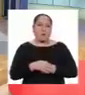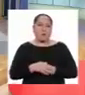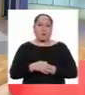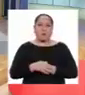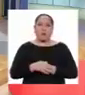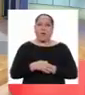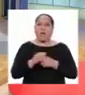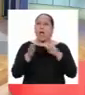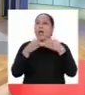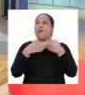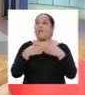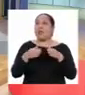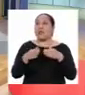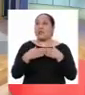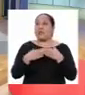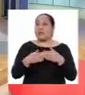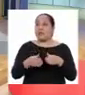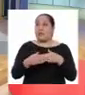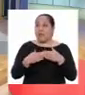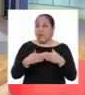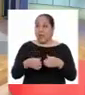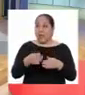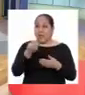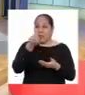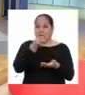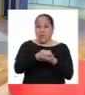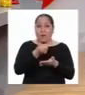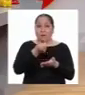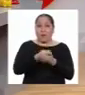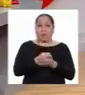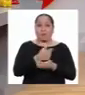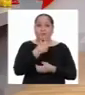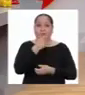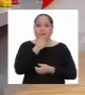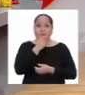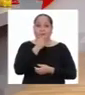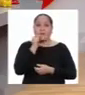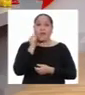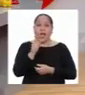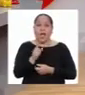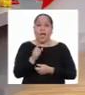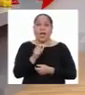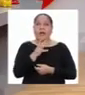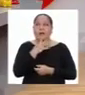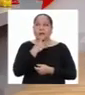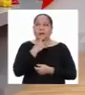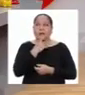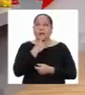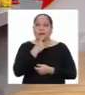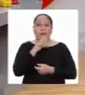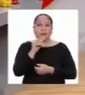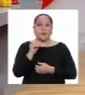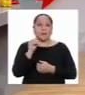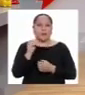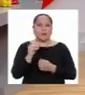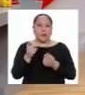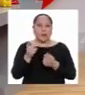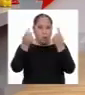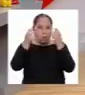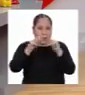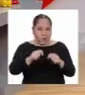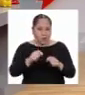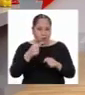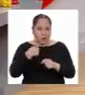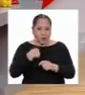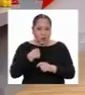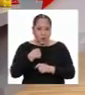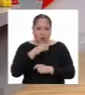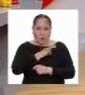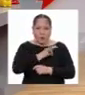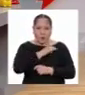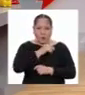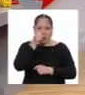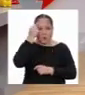La flexibilidad de los precios. Ya. ¿Qué les parece si hacemos una pausa y aprovecho para pensar en la última